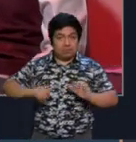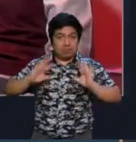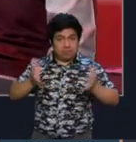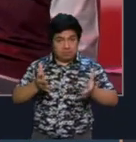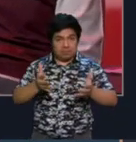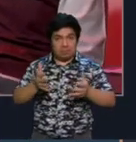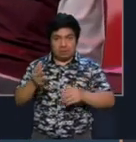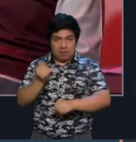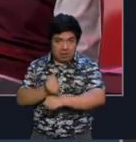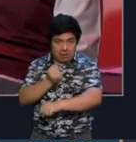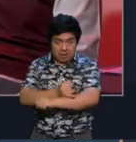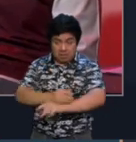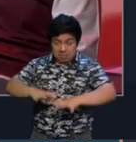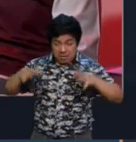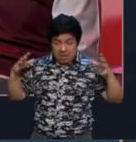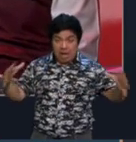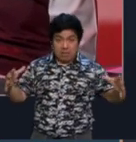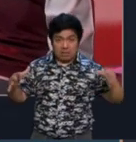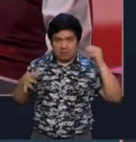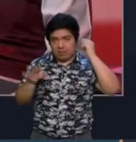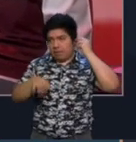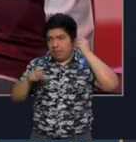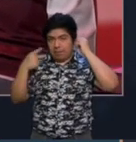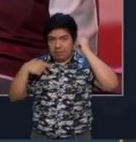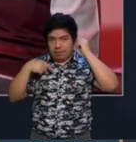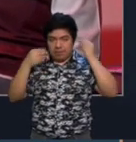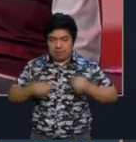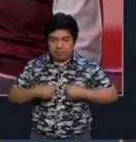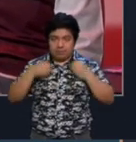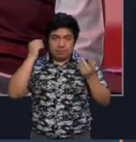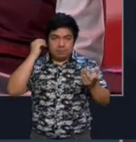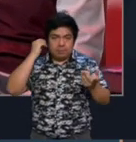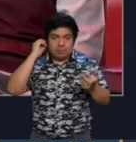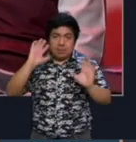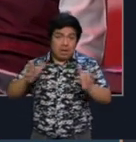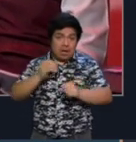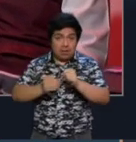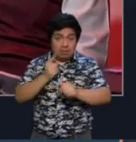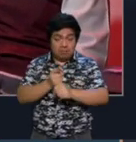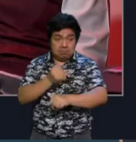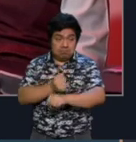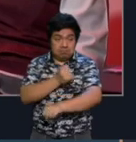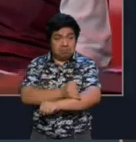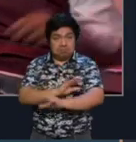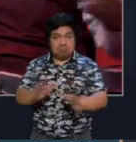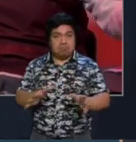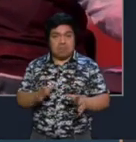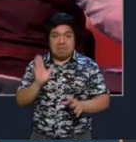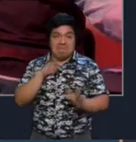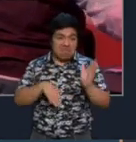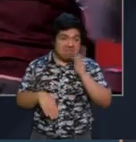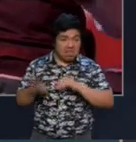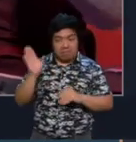además de gobernar la demarcación más grande de esta ciudad, donde más personas viven, ya tuvo la oportunidad de gobernar Iztapalapa y no solamente lo hizo